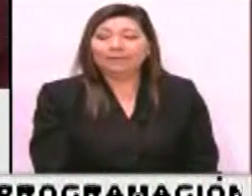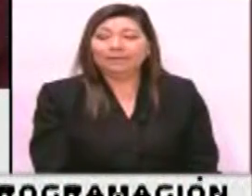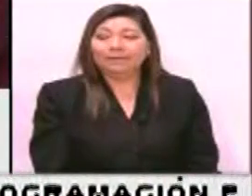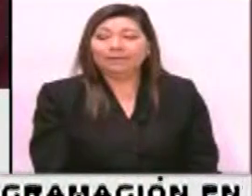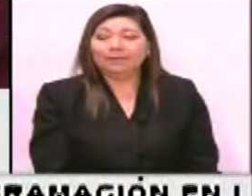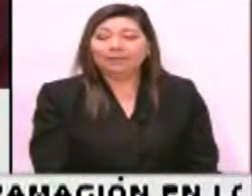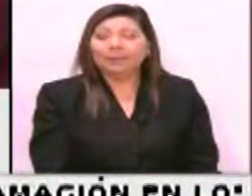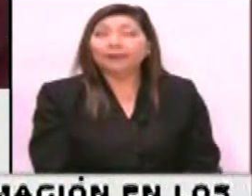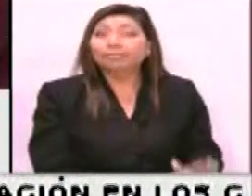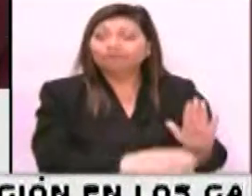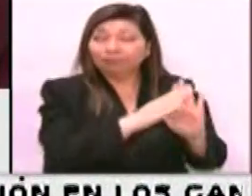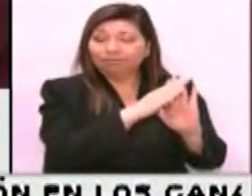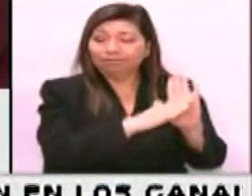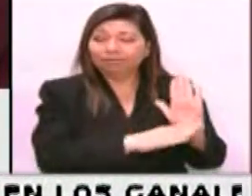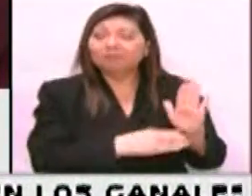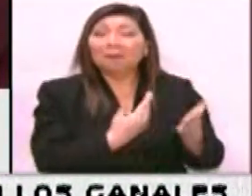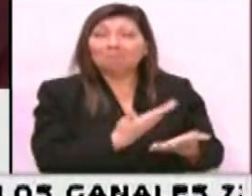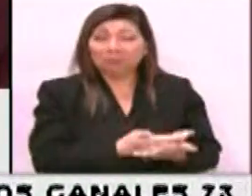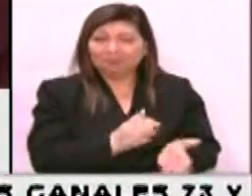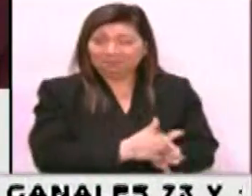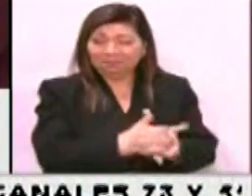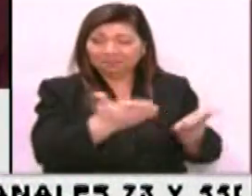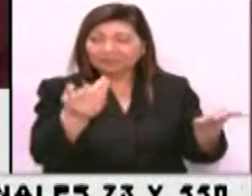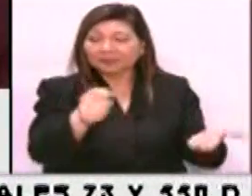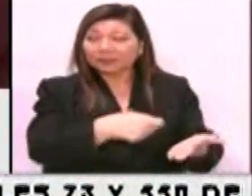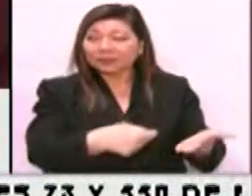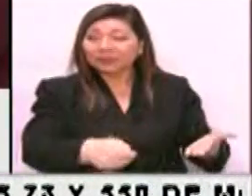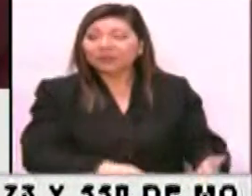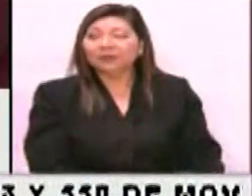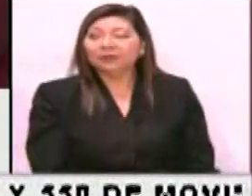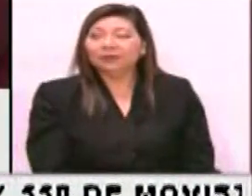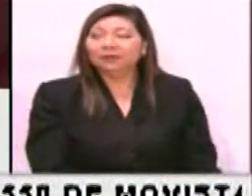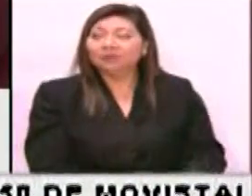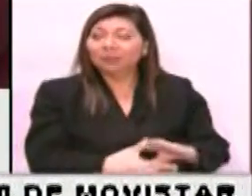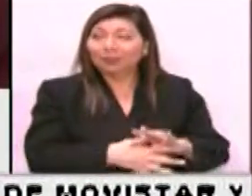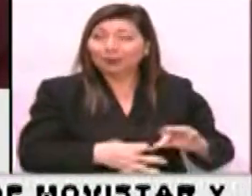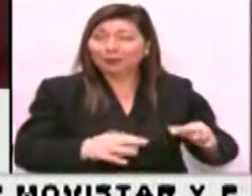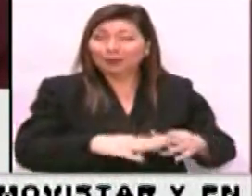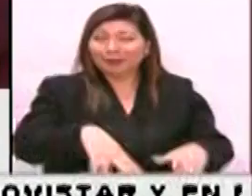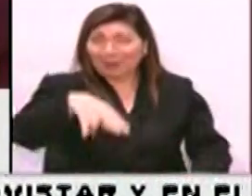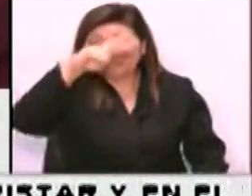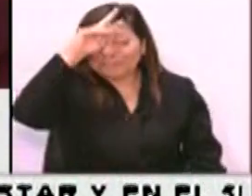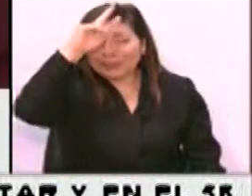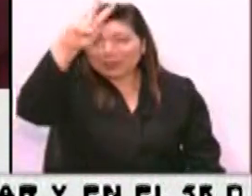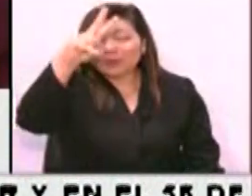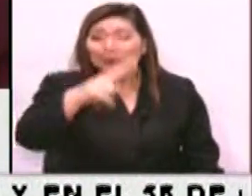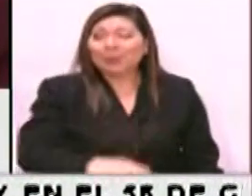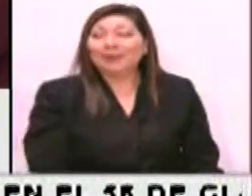Estos son los planillones del referéndum. Esta es la historia del Perú.